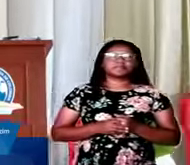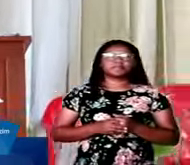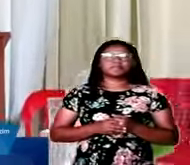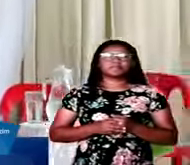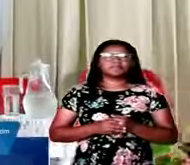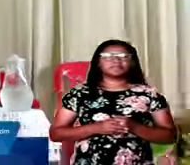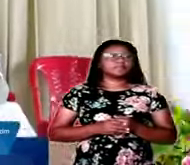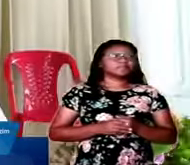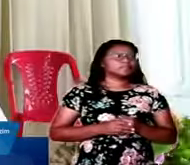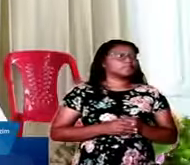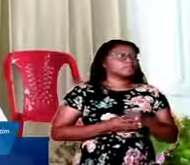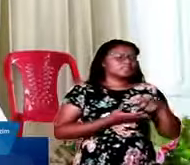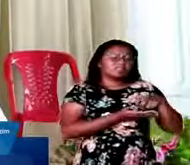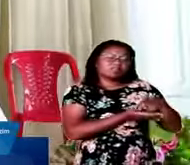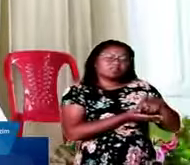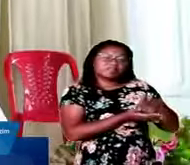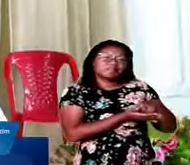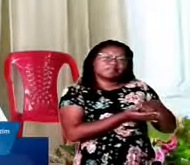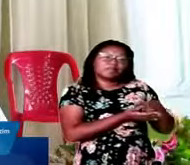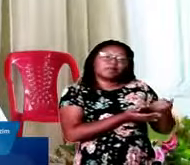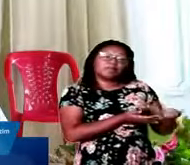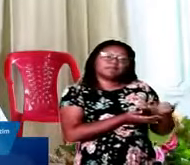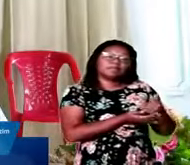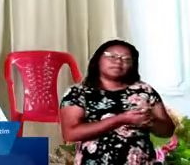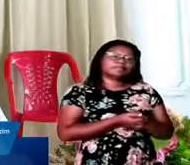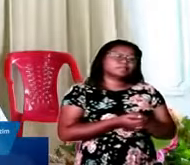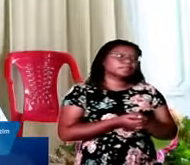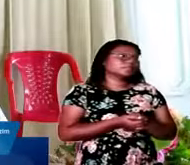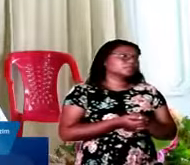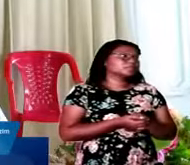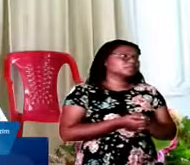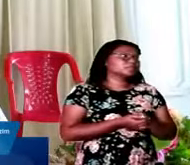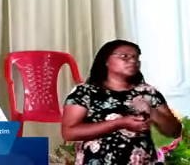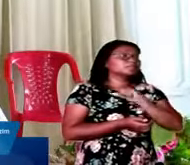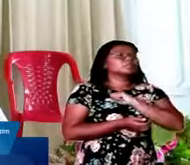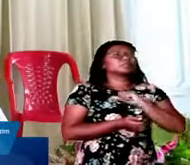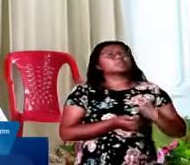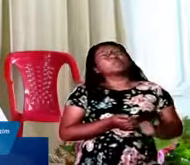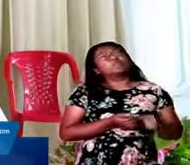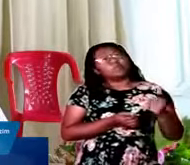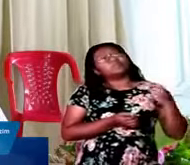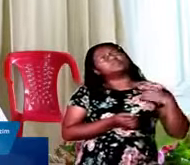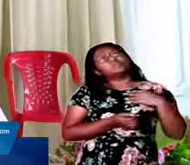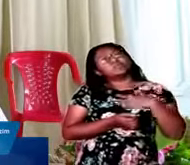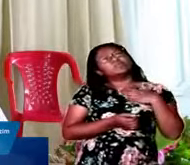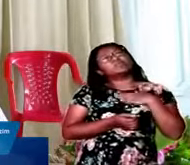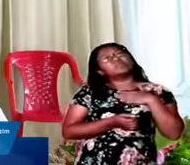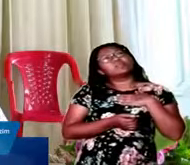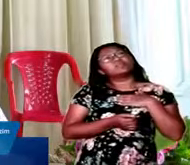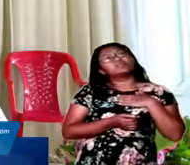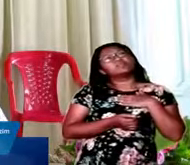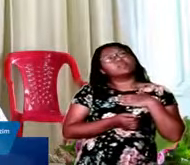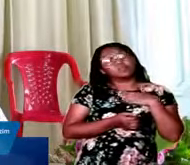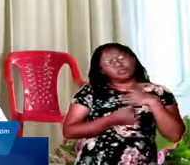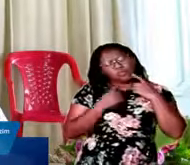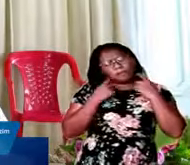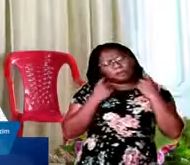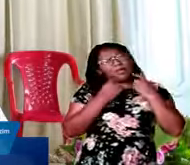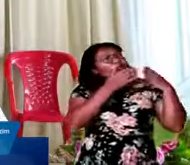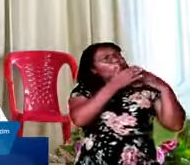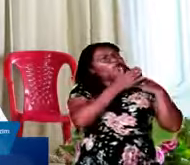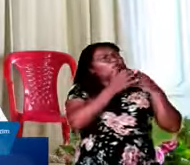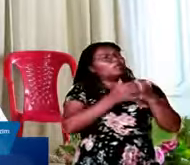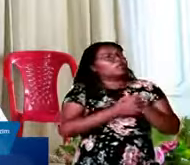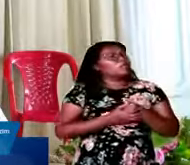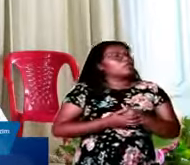que está ahí de rodillas. Y el miserable rodilla, Señor, ten misericordia de mí que soy pecador. Y el Señor le dijo, dame la